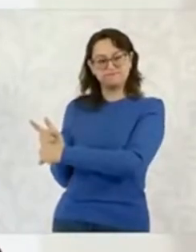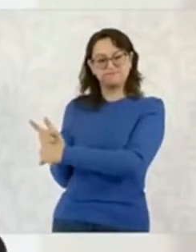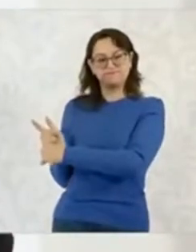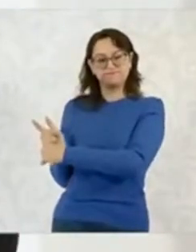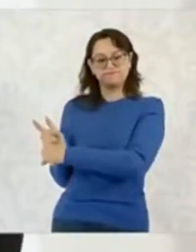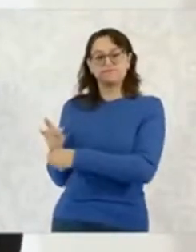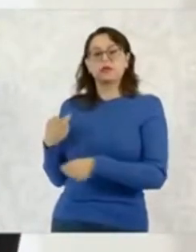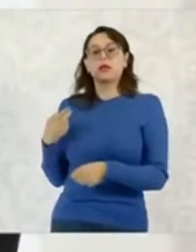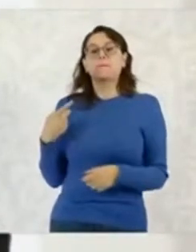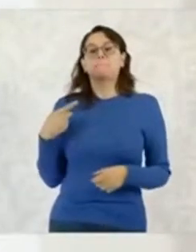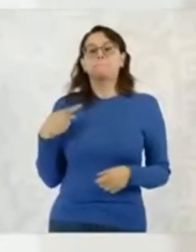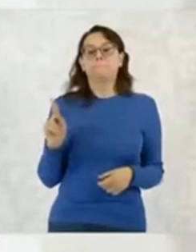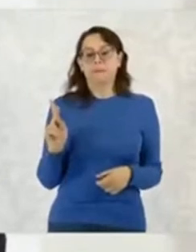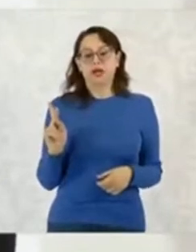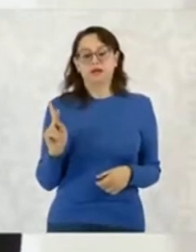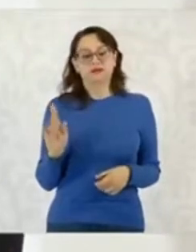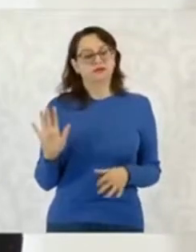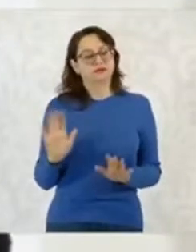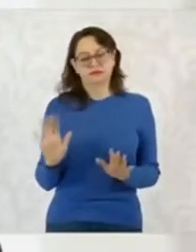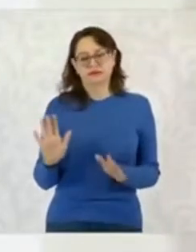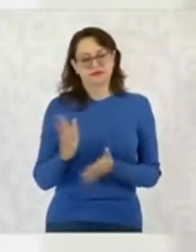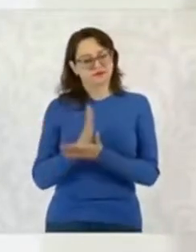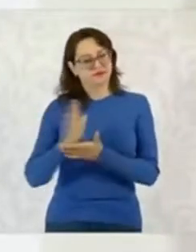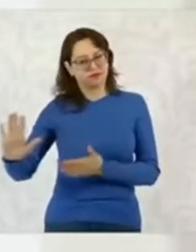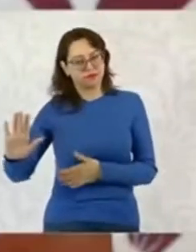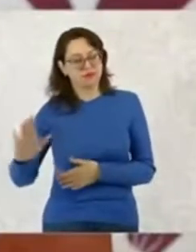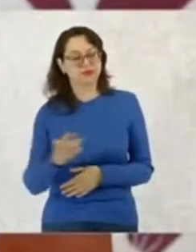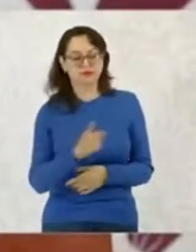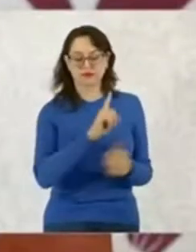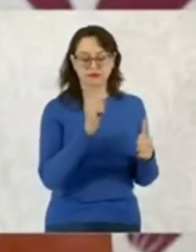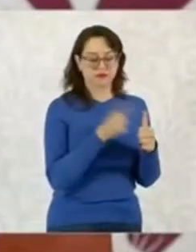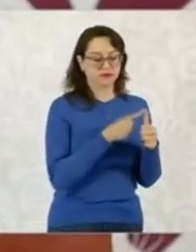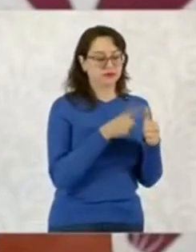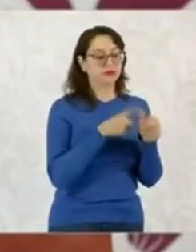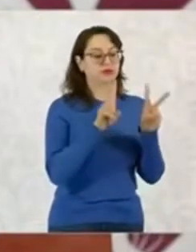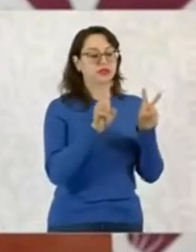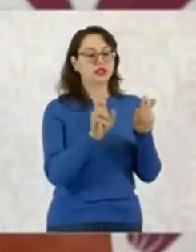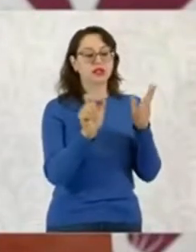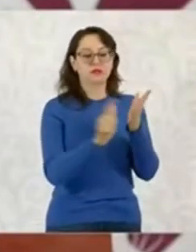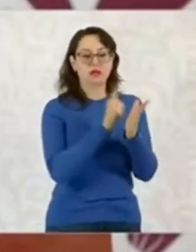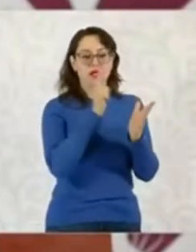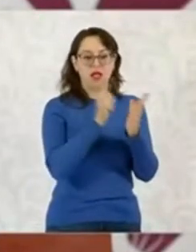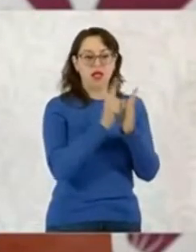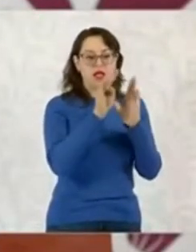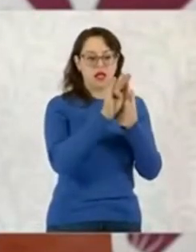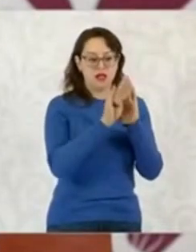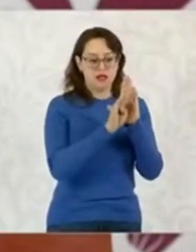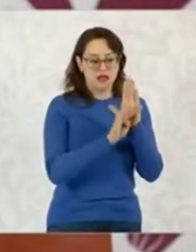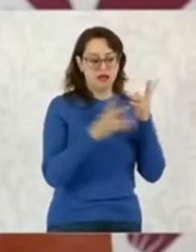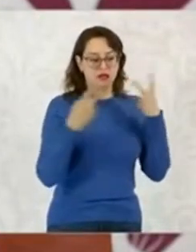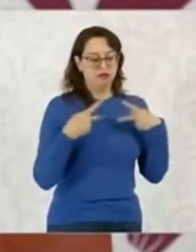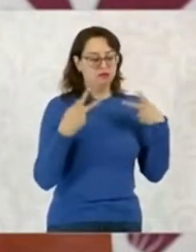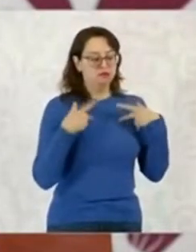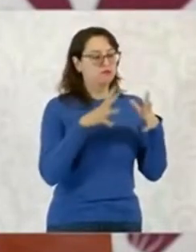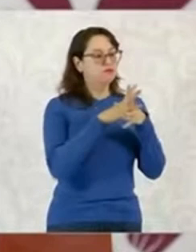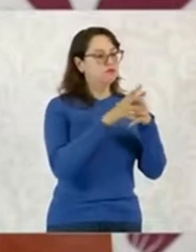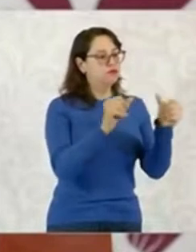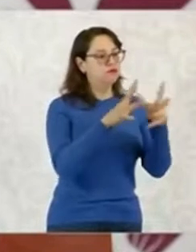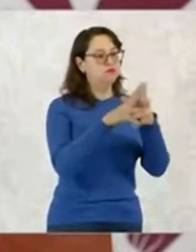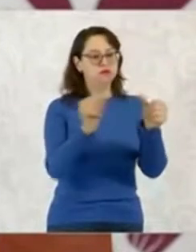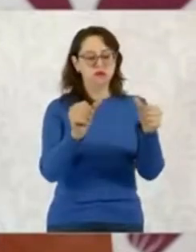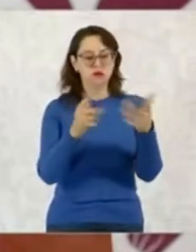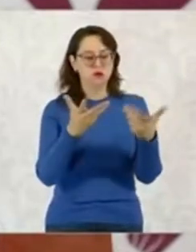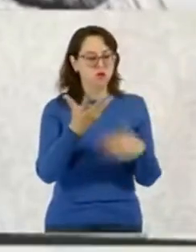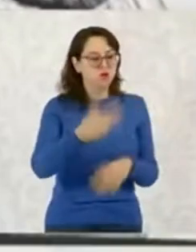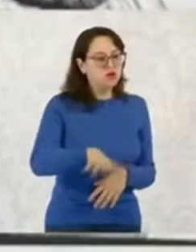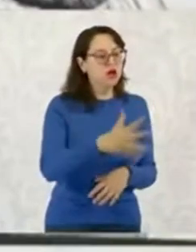primero, el fortalecimiento de las leyes y todo lo que tiene que ver con el problema de los desaparecidos, de la desaparición